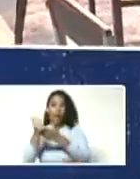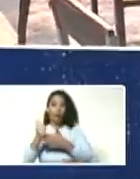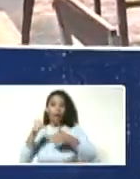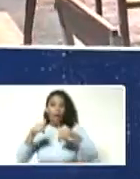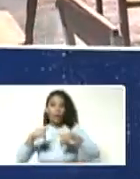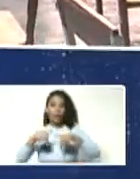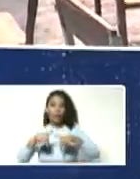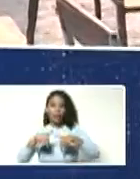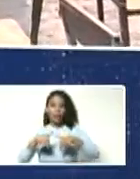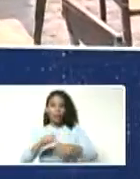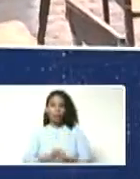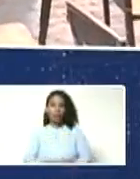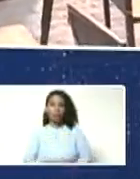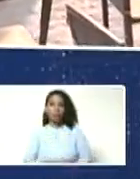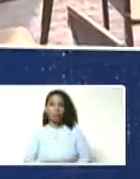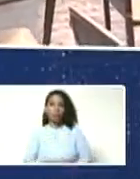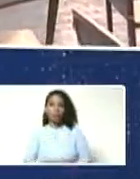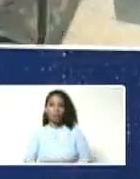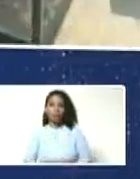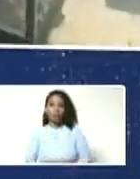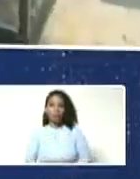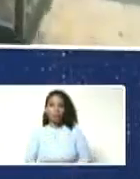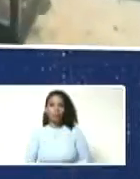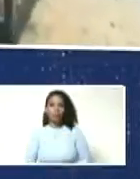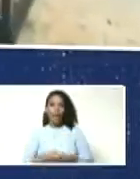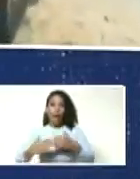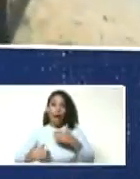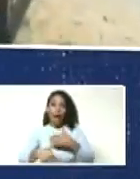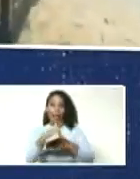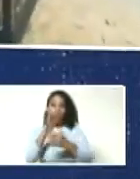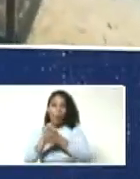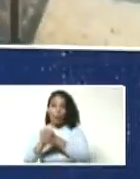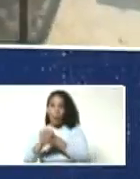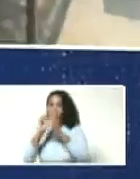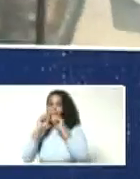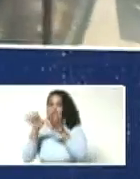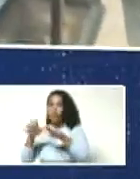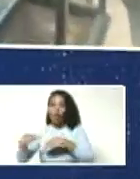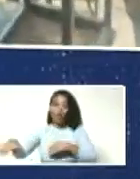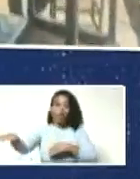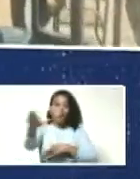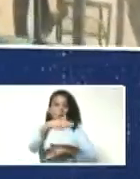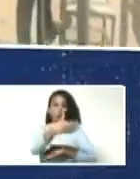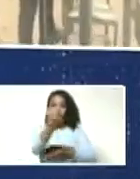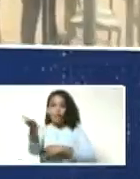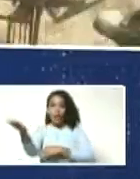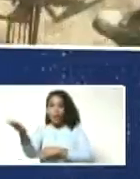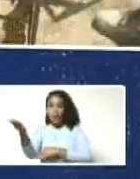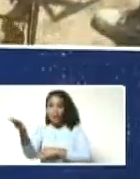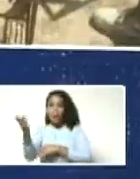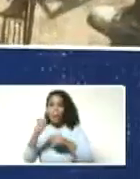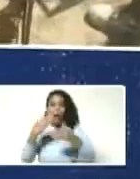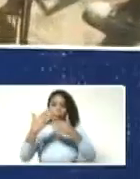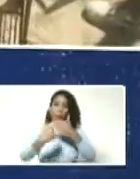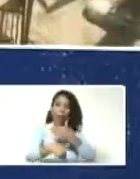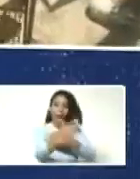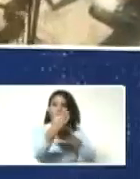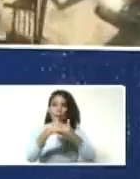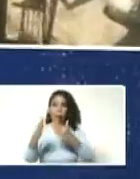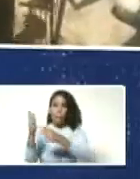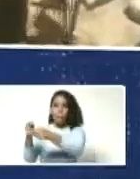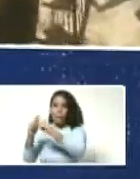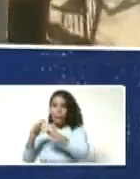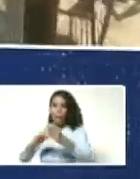aquí. Pa'lante, camarada. Pa'lante, bendiciones para todos. Pa'lante, pa'lante, pa'lante. Préstame esa brocha